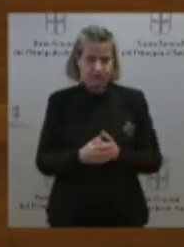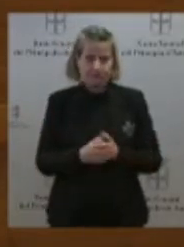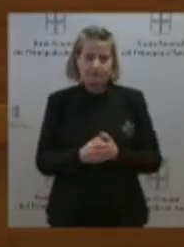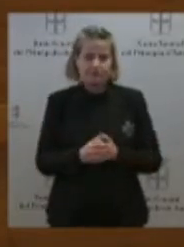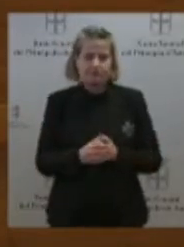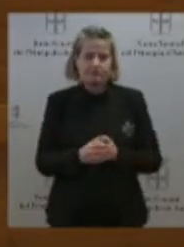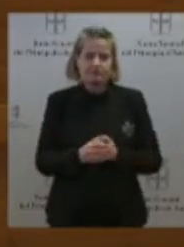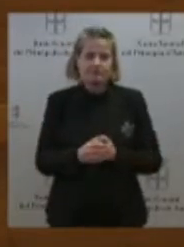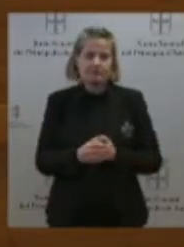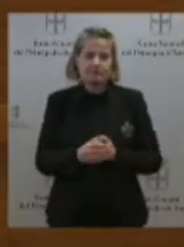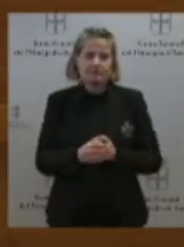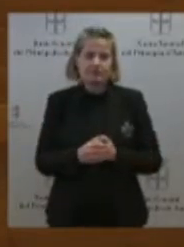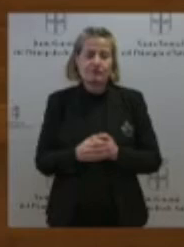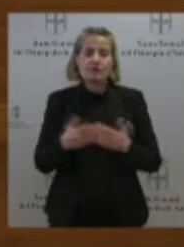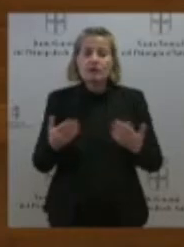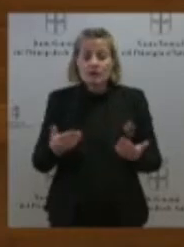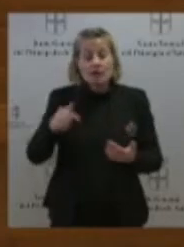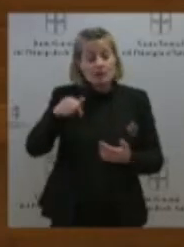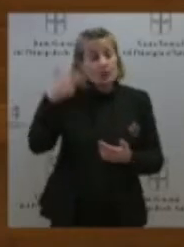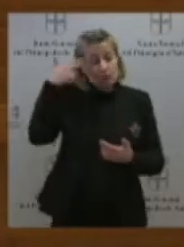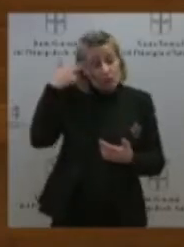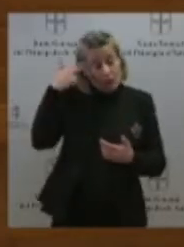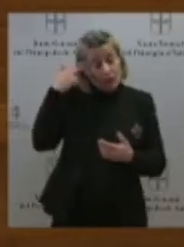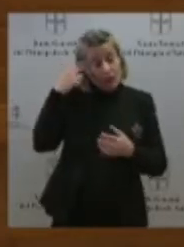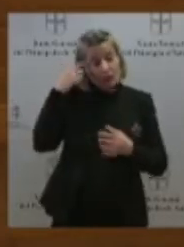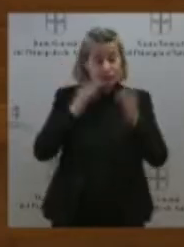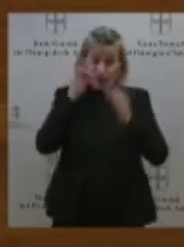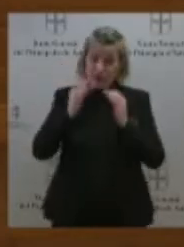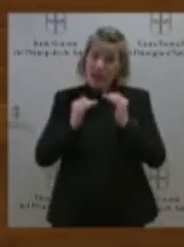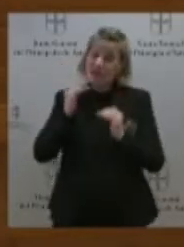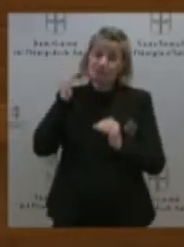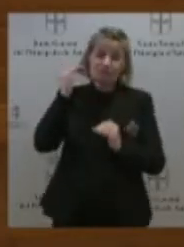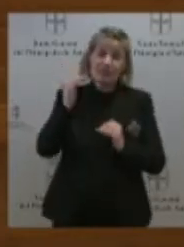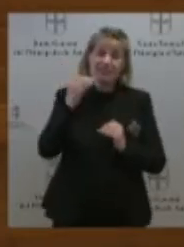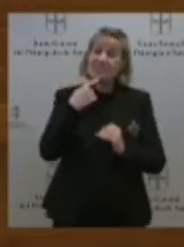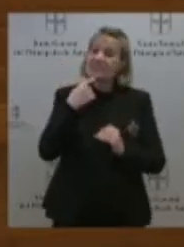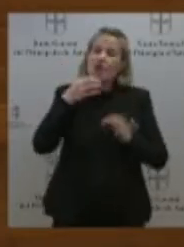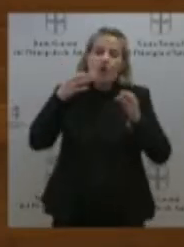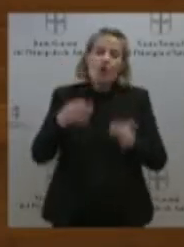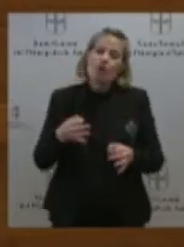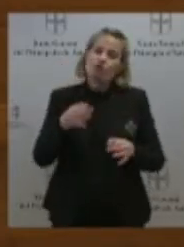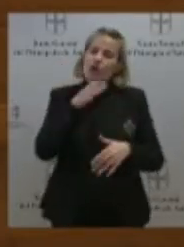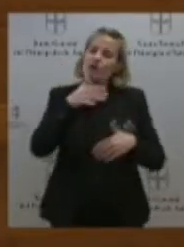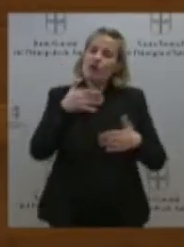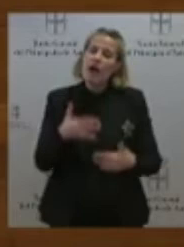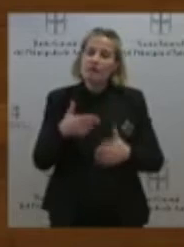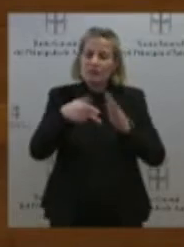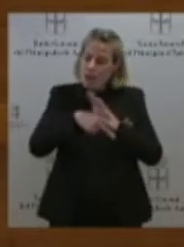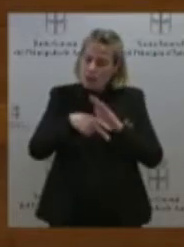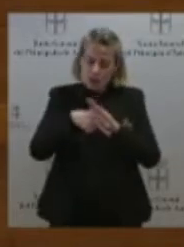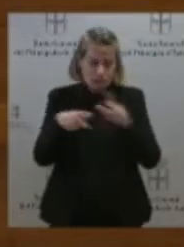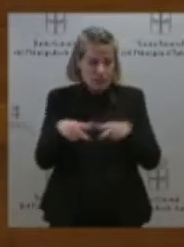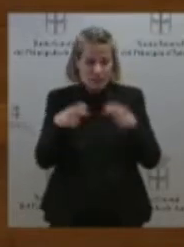de suicidio son a menudo de raíz anómica, determinados por la confusión de normas sociales, como el suicidio del adolescente que se mata por